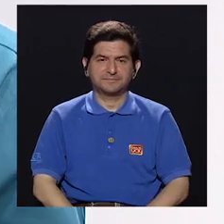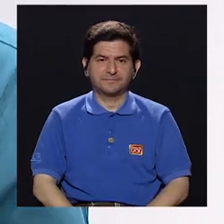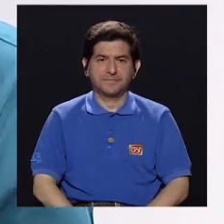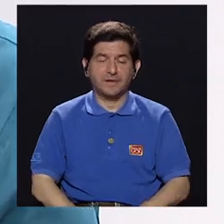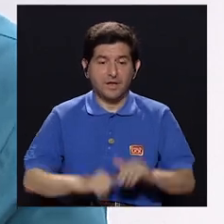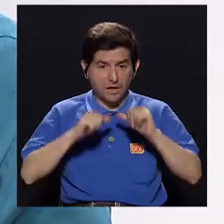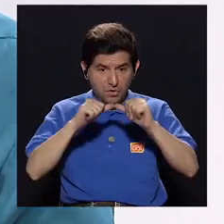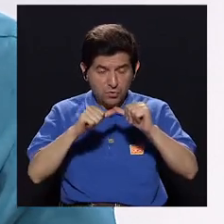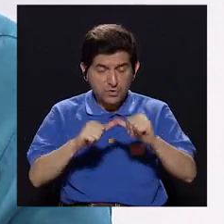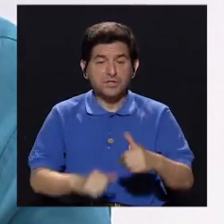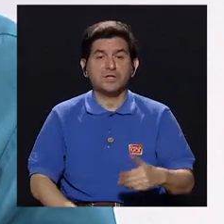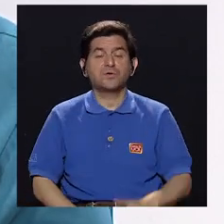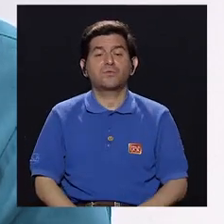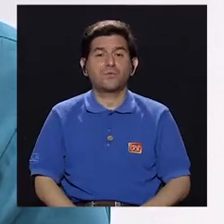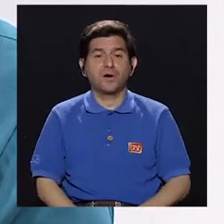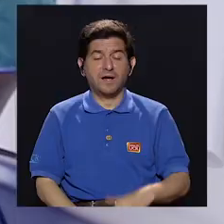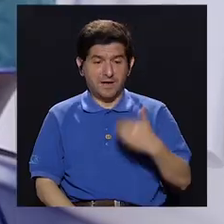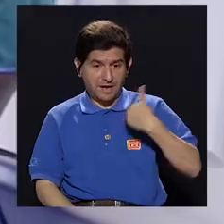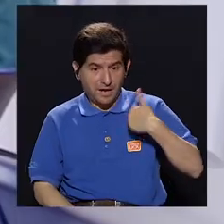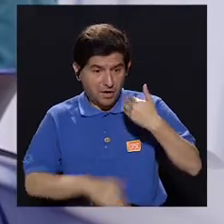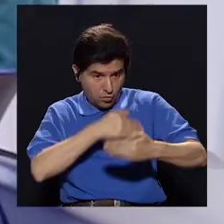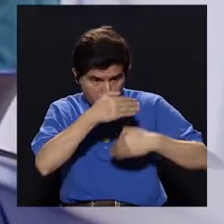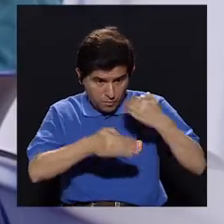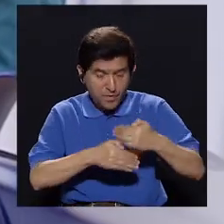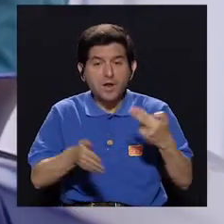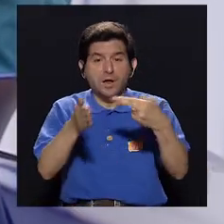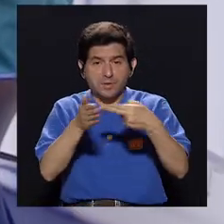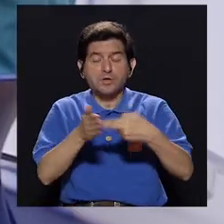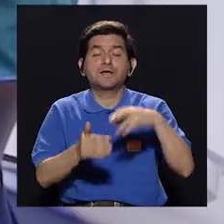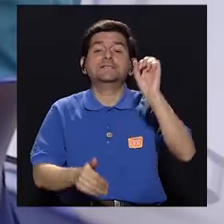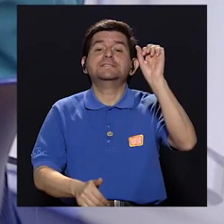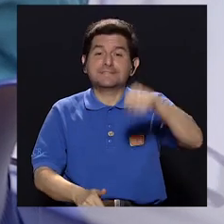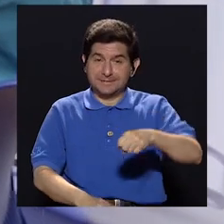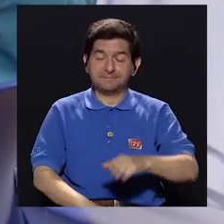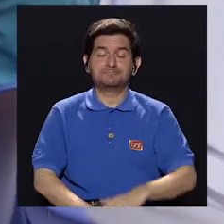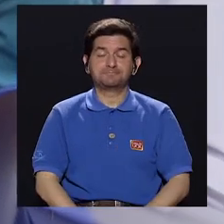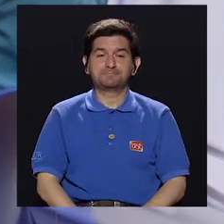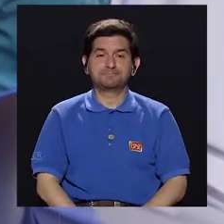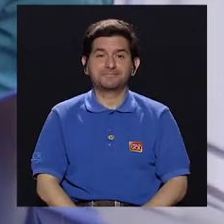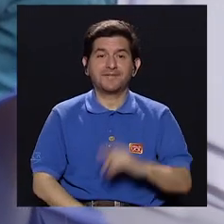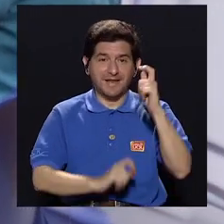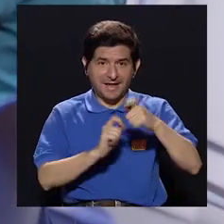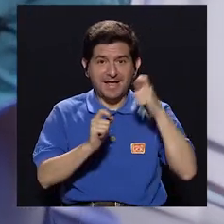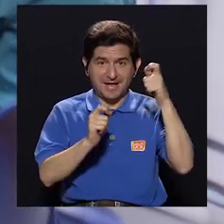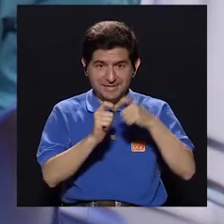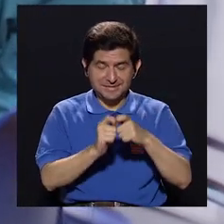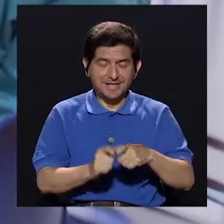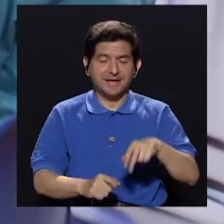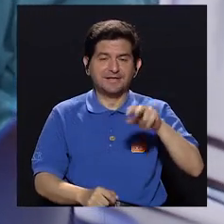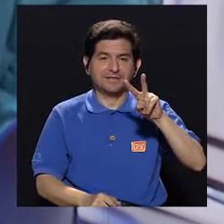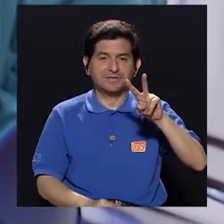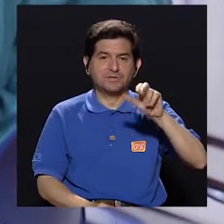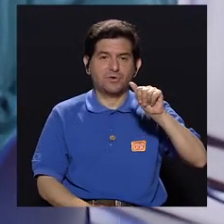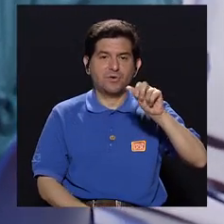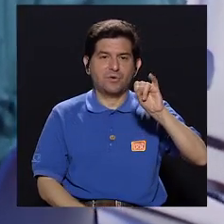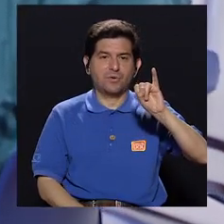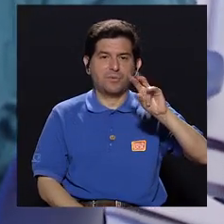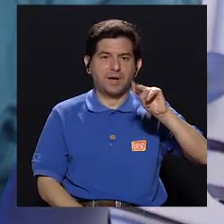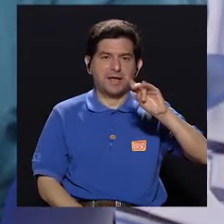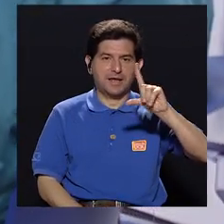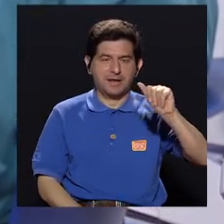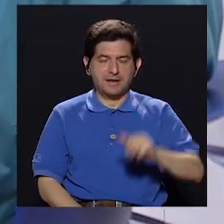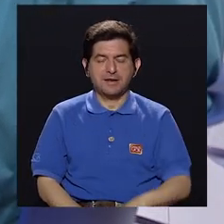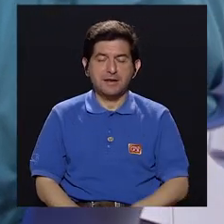todavía son polinizadas por el hombre sí las vainillas eh justamente por eso la vainilla